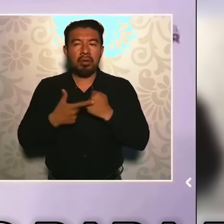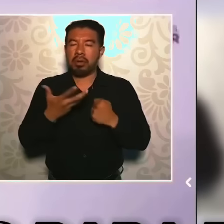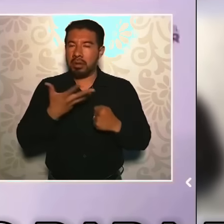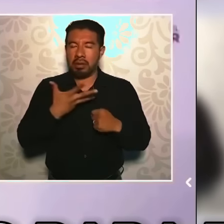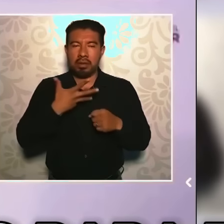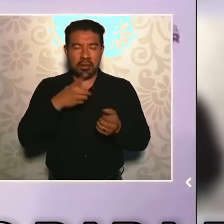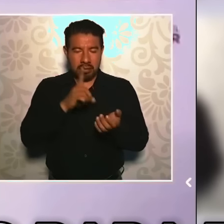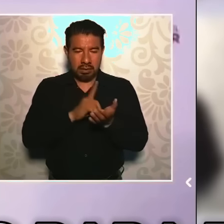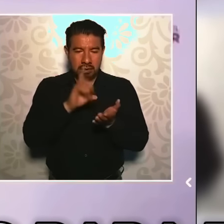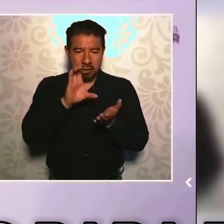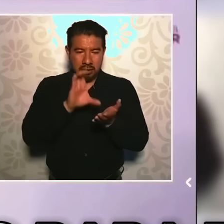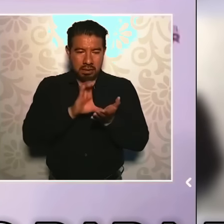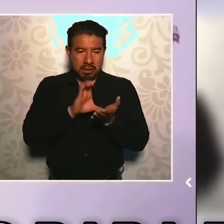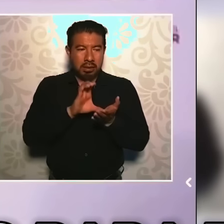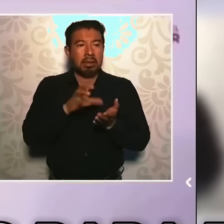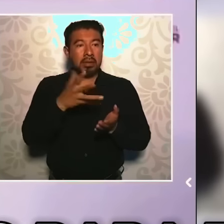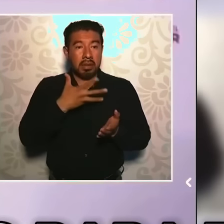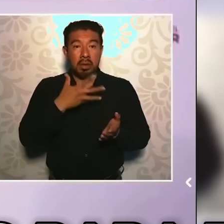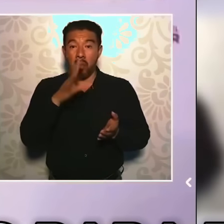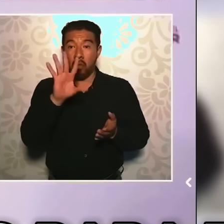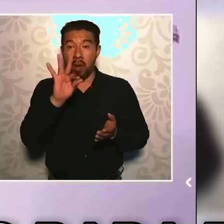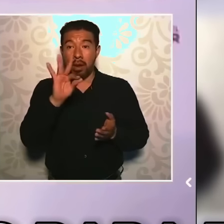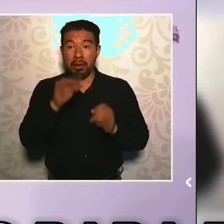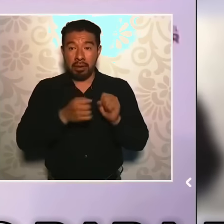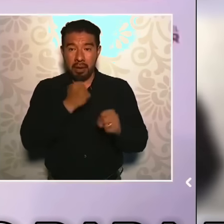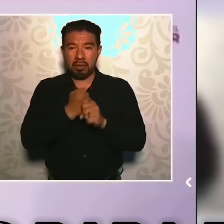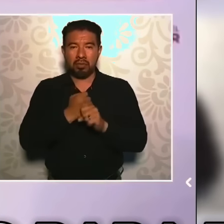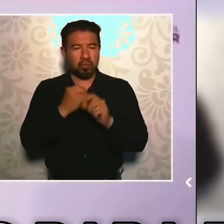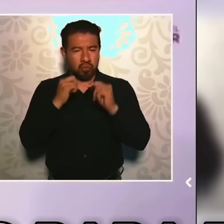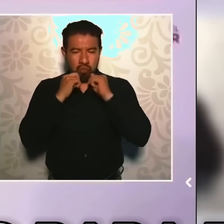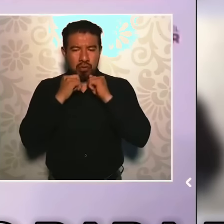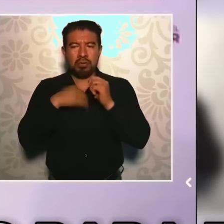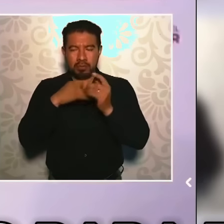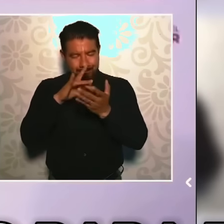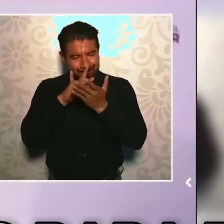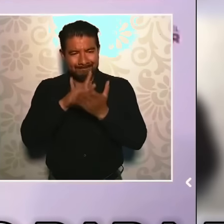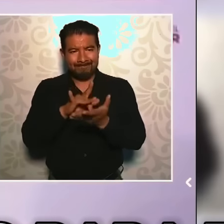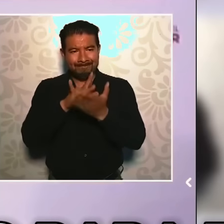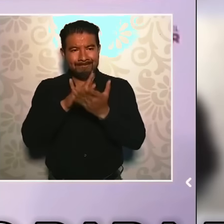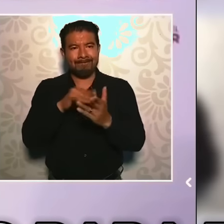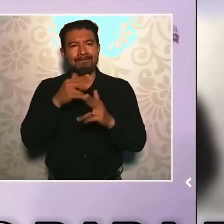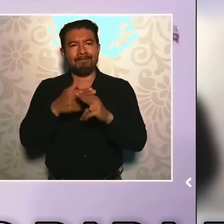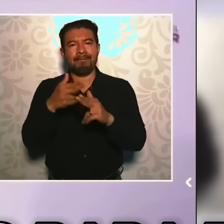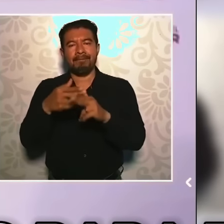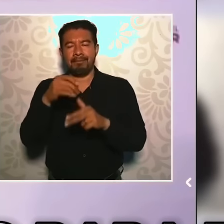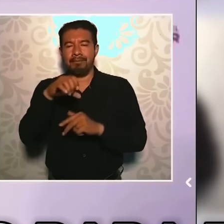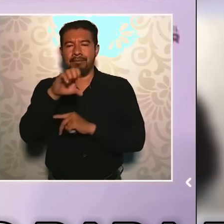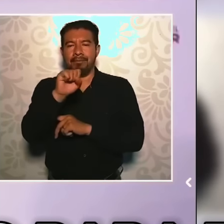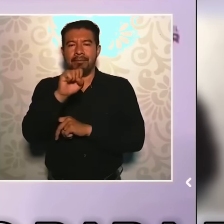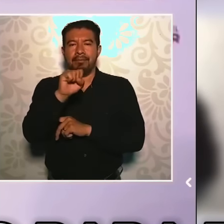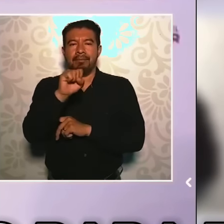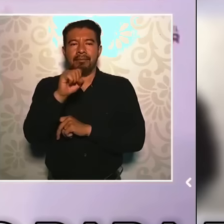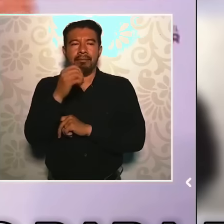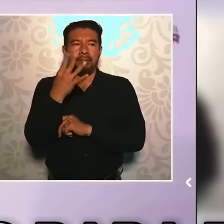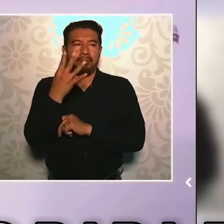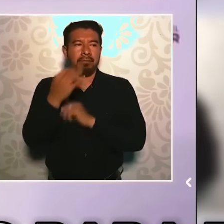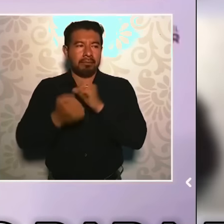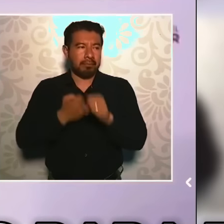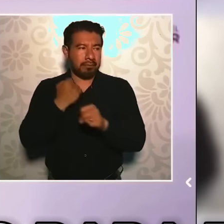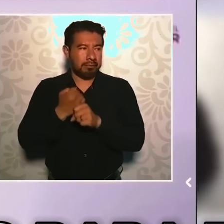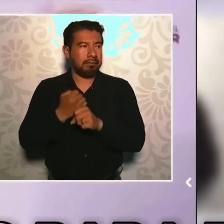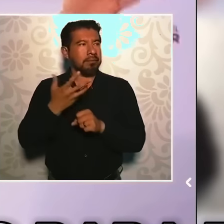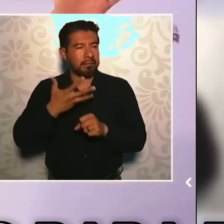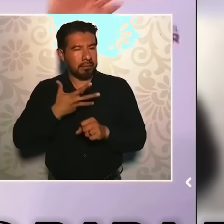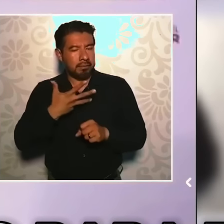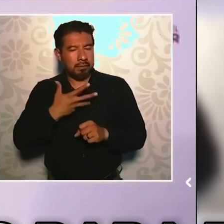que tiene 40 años, también va a recibir su apoyo. Hasta los 64, porque luego viene la pensión